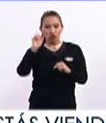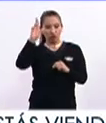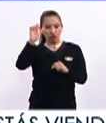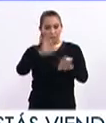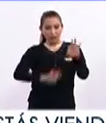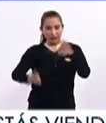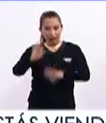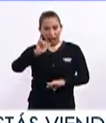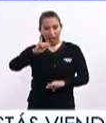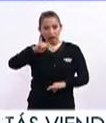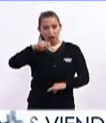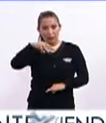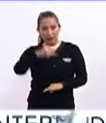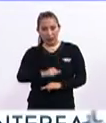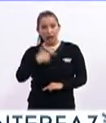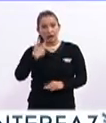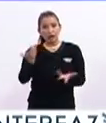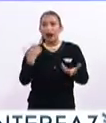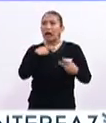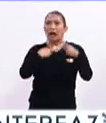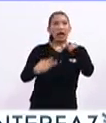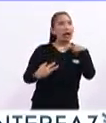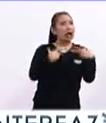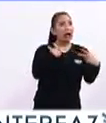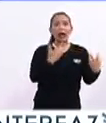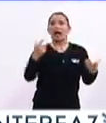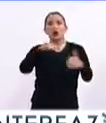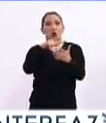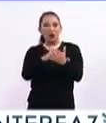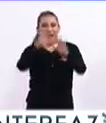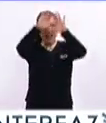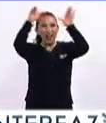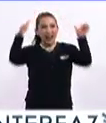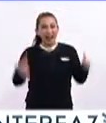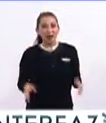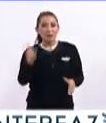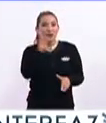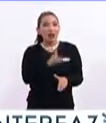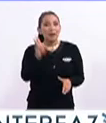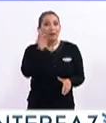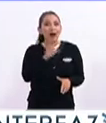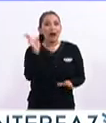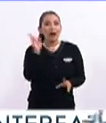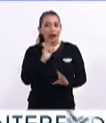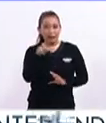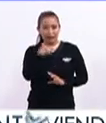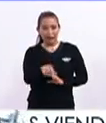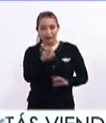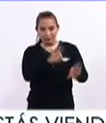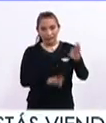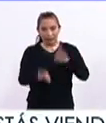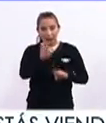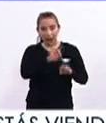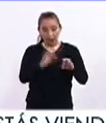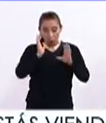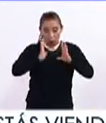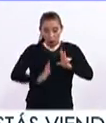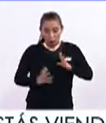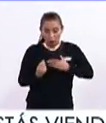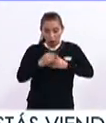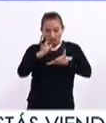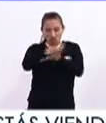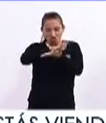en física atómica. Tras quedar encerrado accidentalmente en una cámara de pruebas durante un experimento de física, su cuerpo